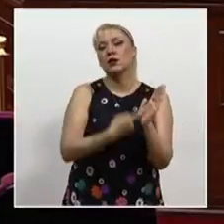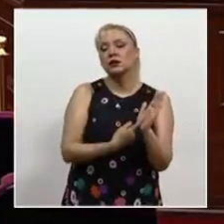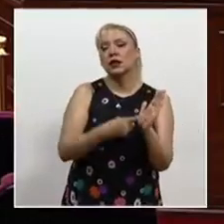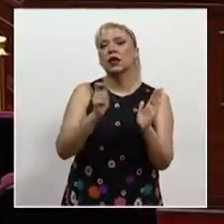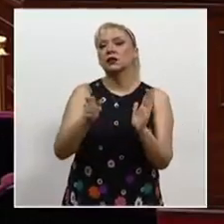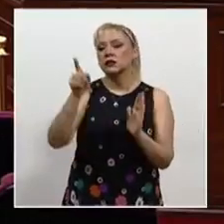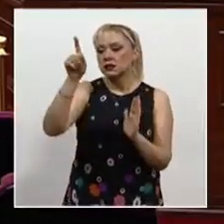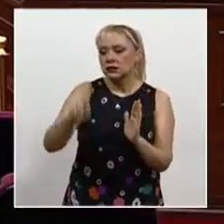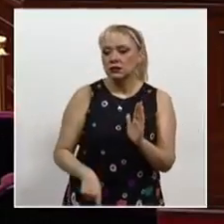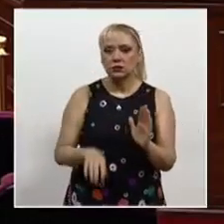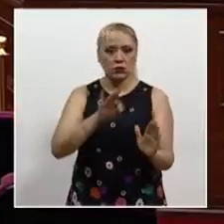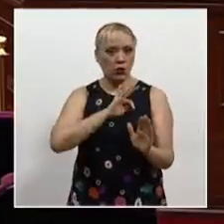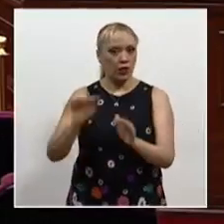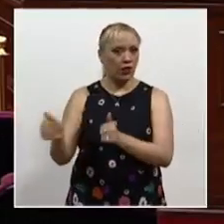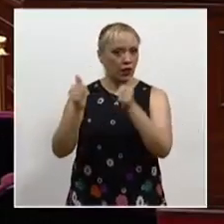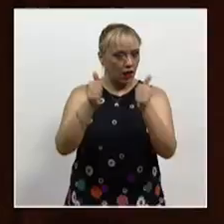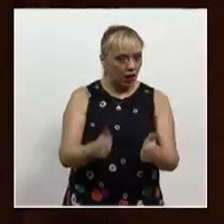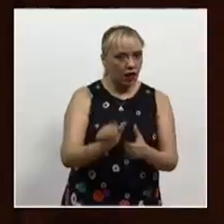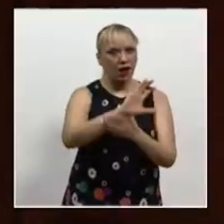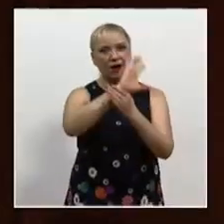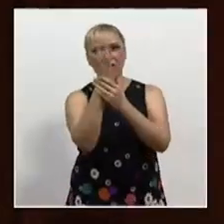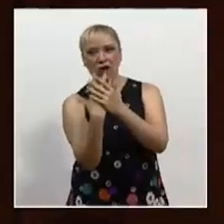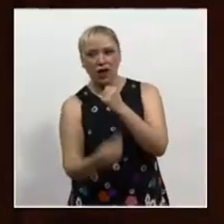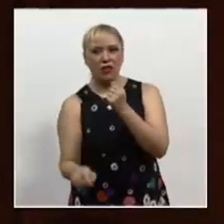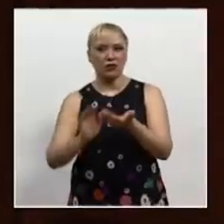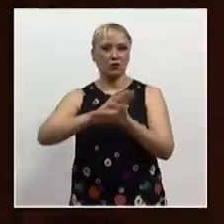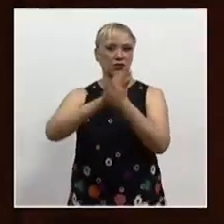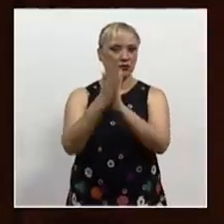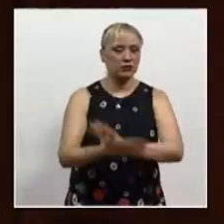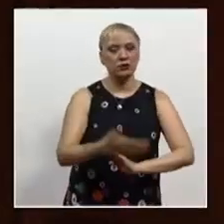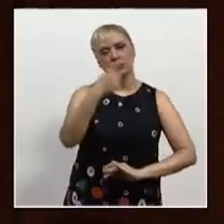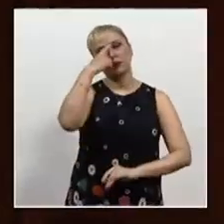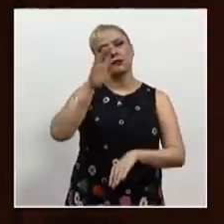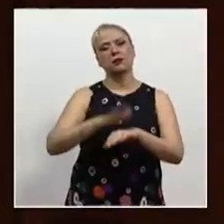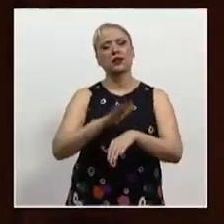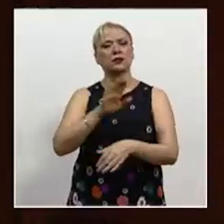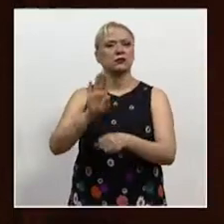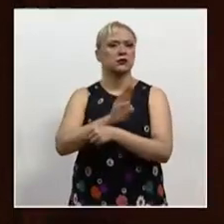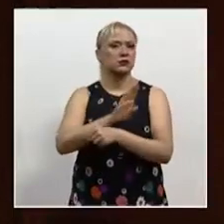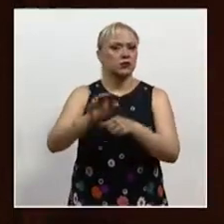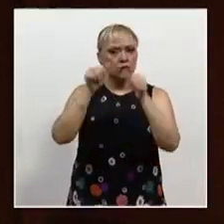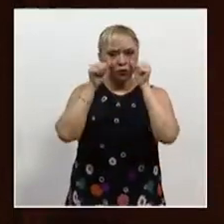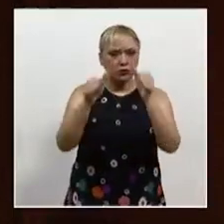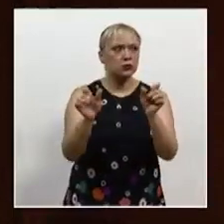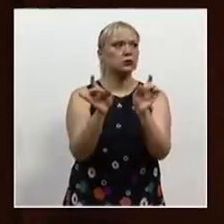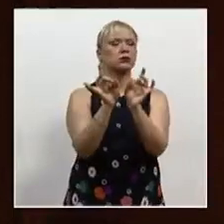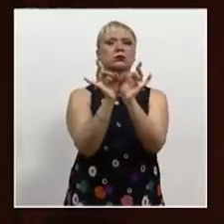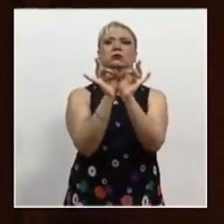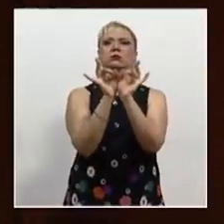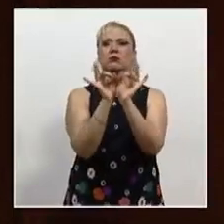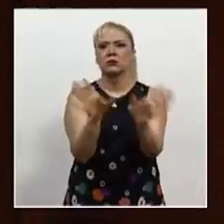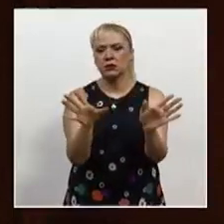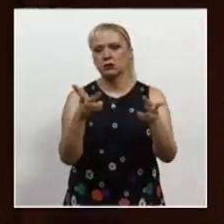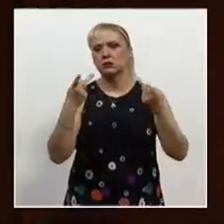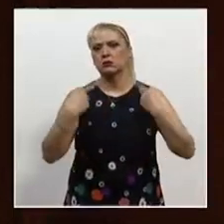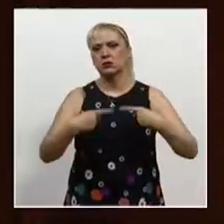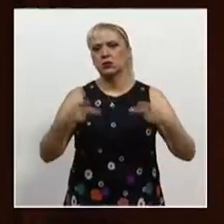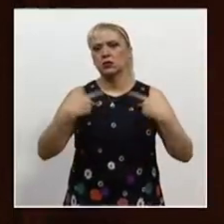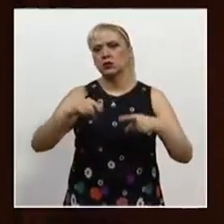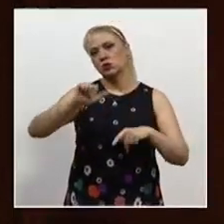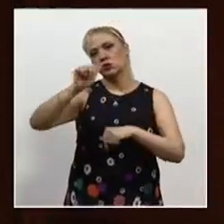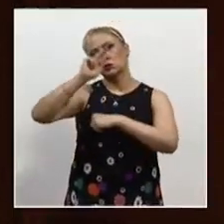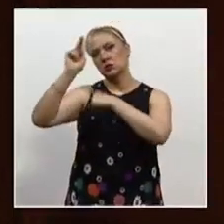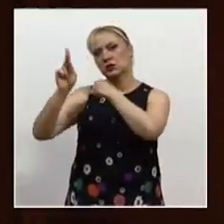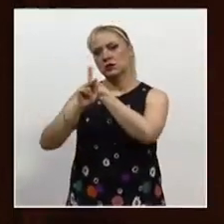estatus migratorio para que las autoridades locales brindaran facilidades y atención a casos de cambio civil de las personas